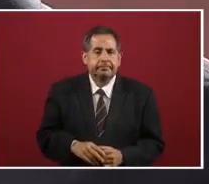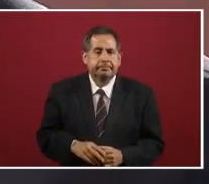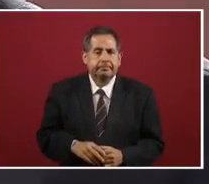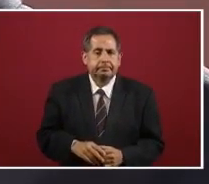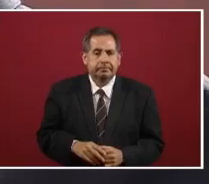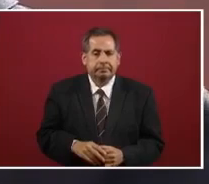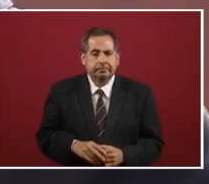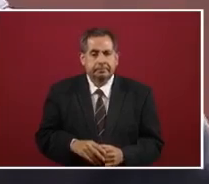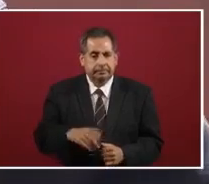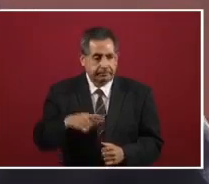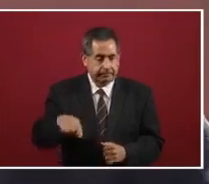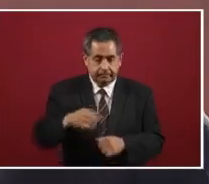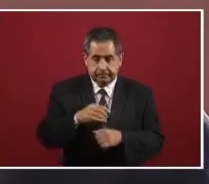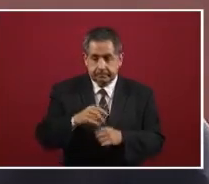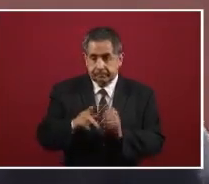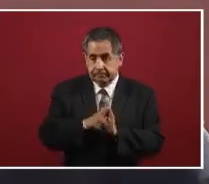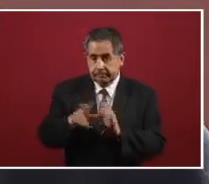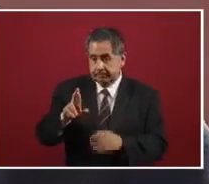que indague el Reforma